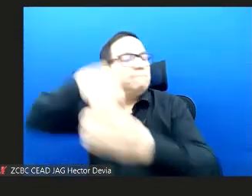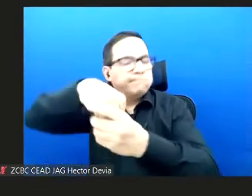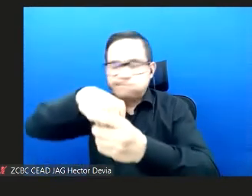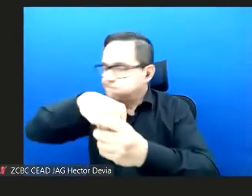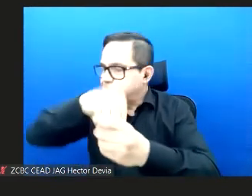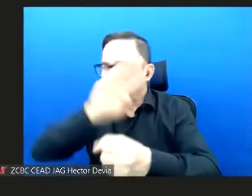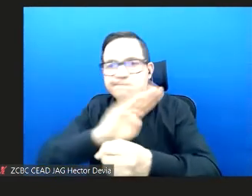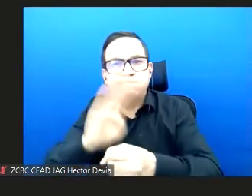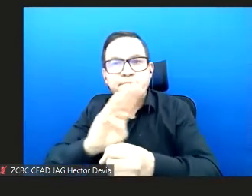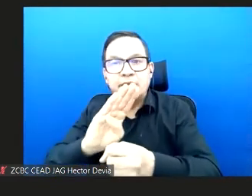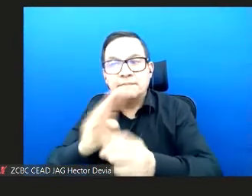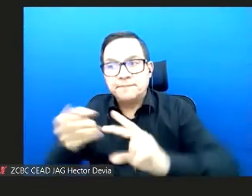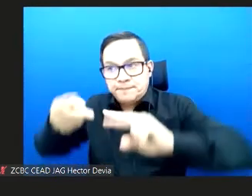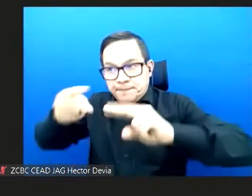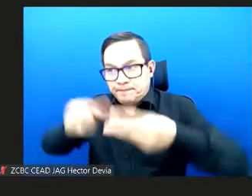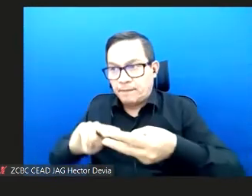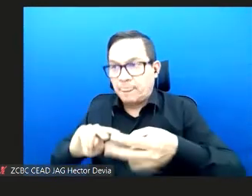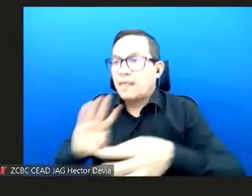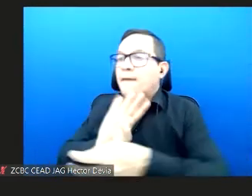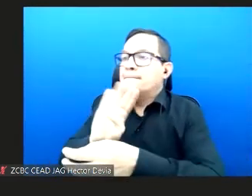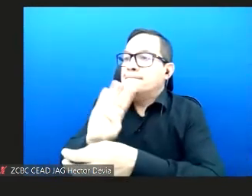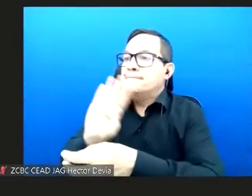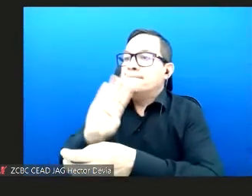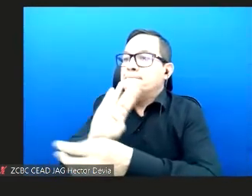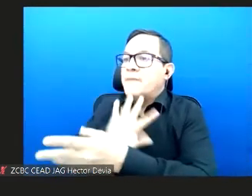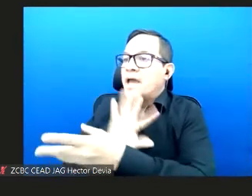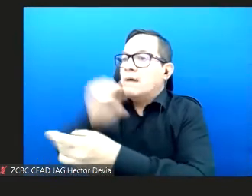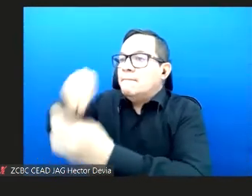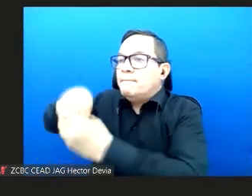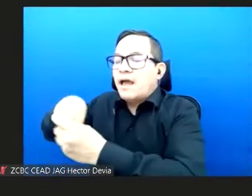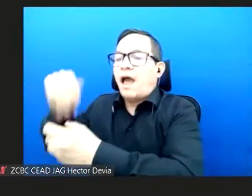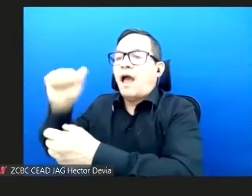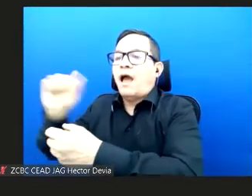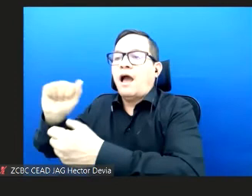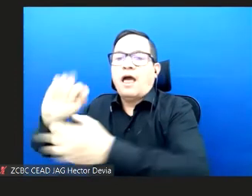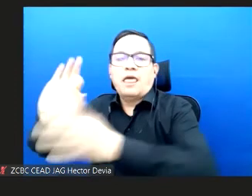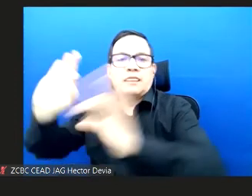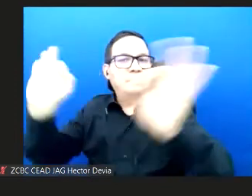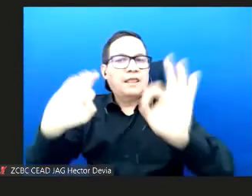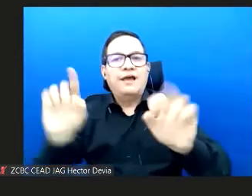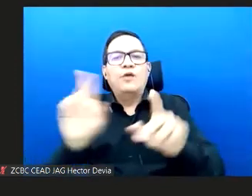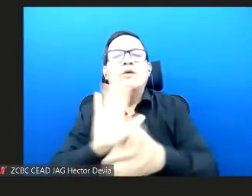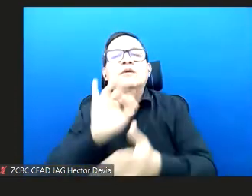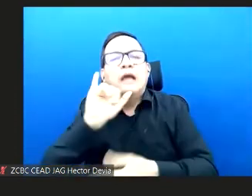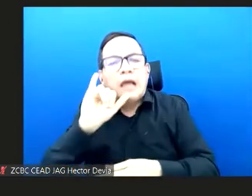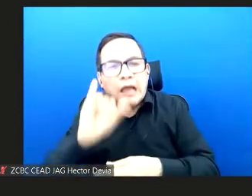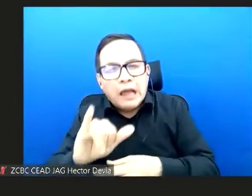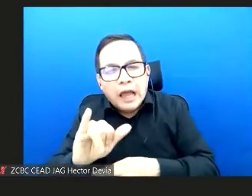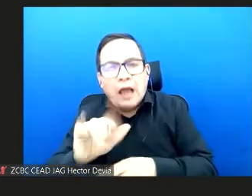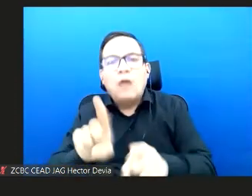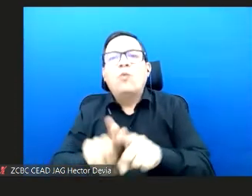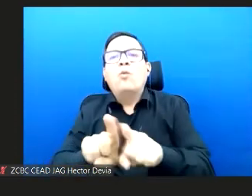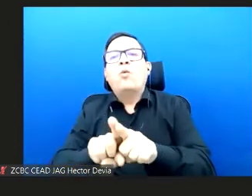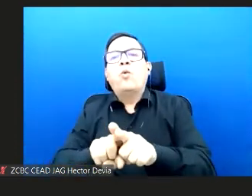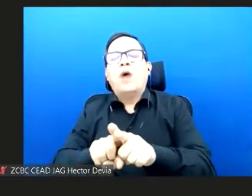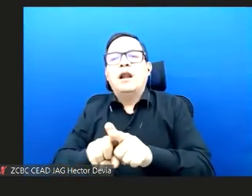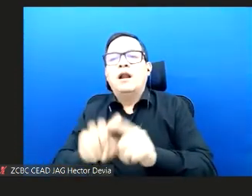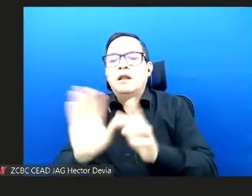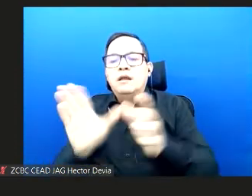B no está contenido en A, ¿sí? Son conjuntos disyuntos, ¿sí? Que no tienen ningún elemento en común.